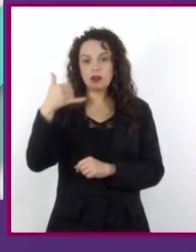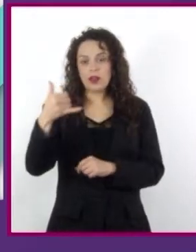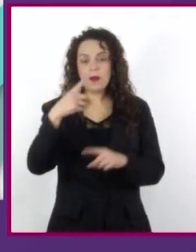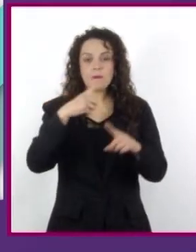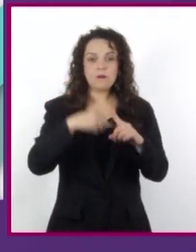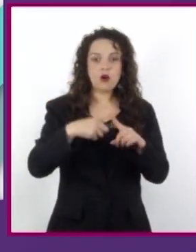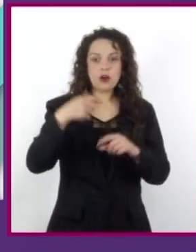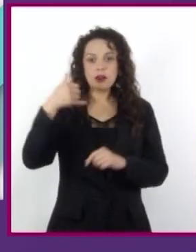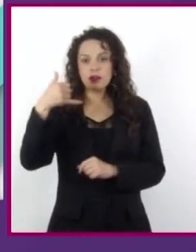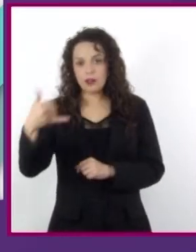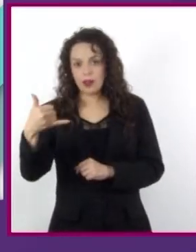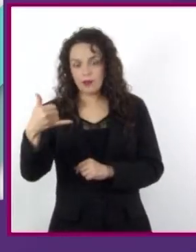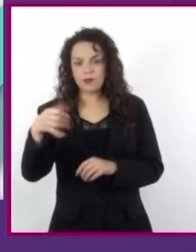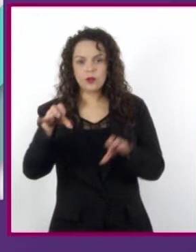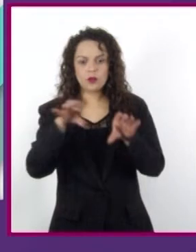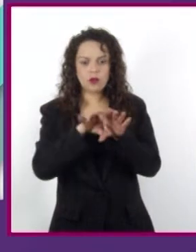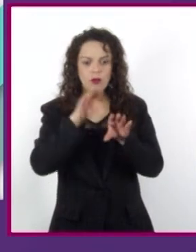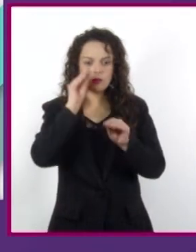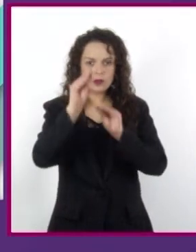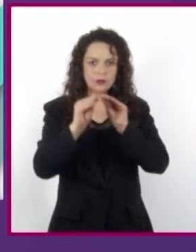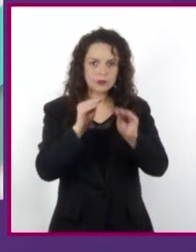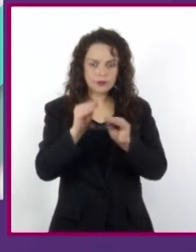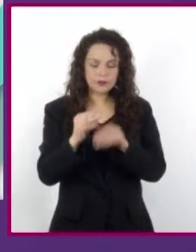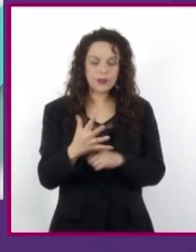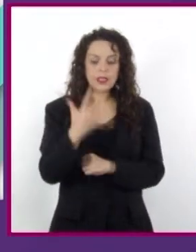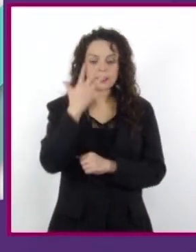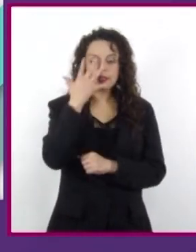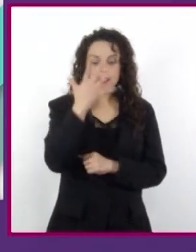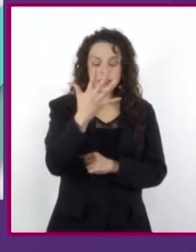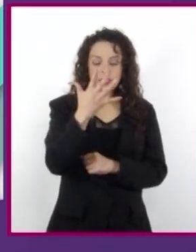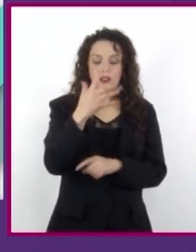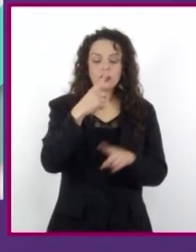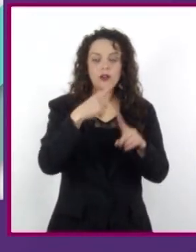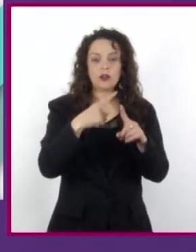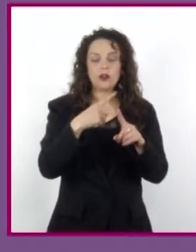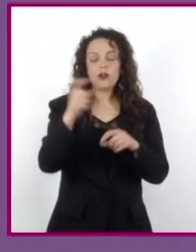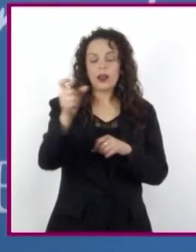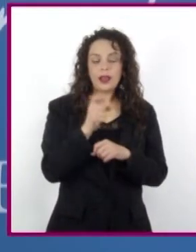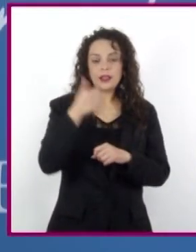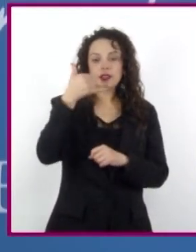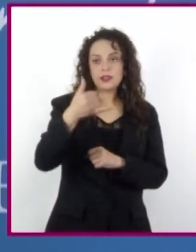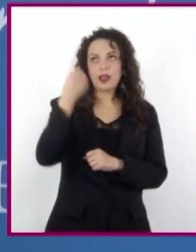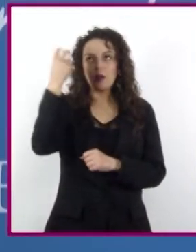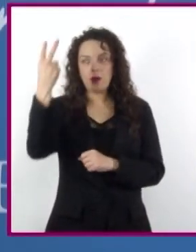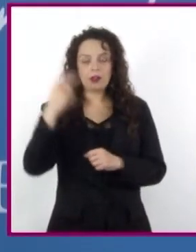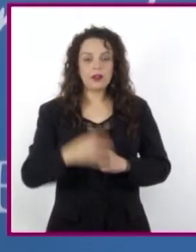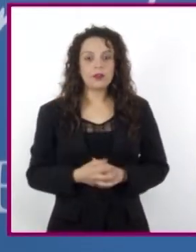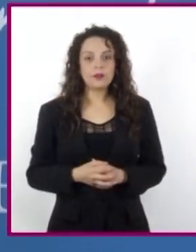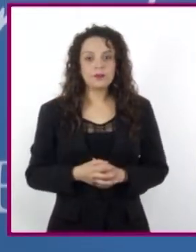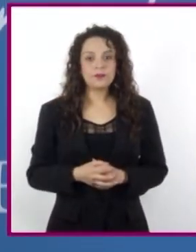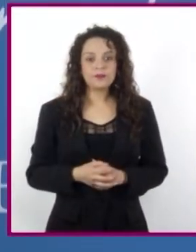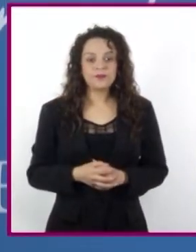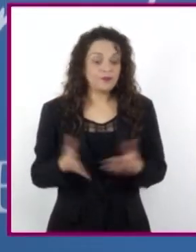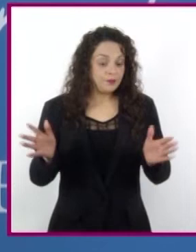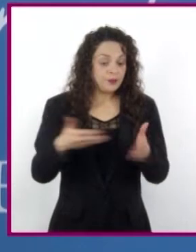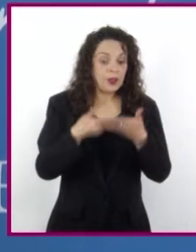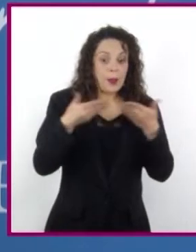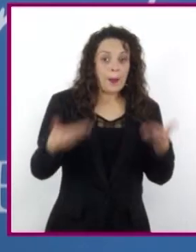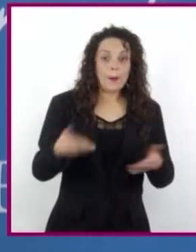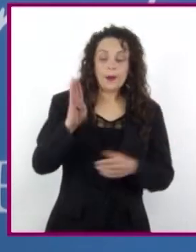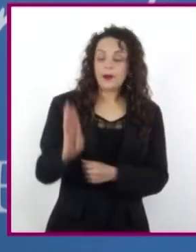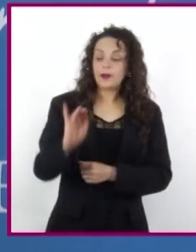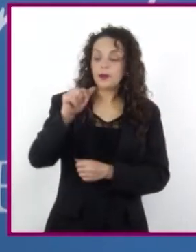lo cual quedaría expresado como 5xy al cuadrado. Y ahora el